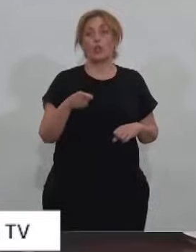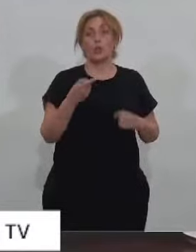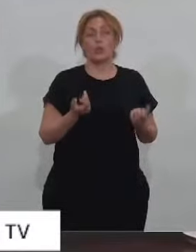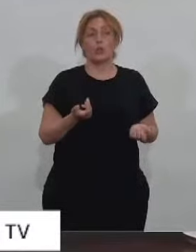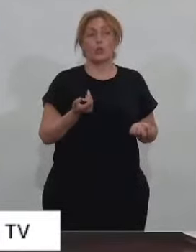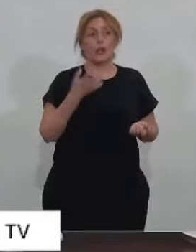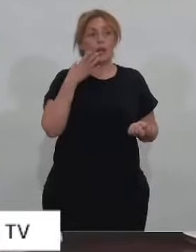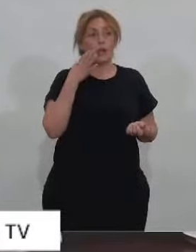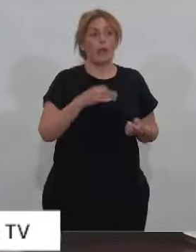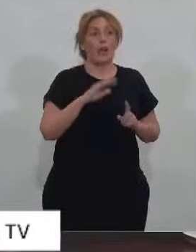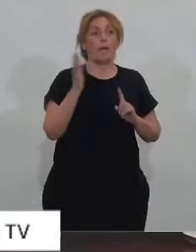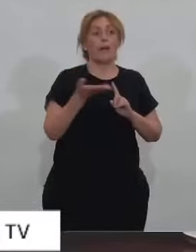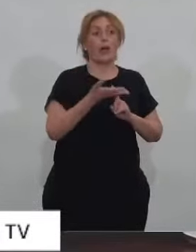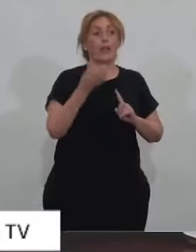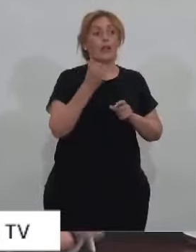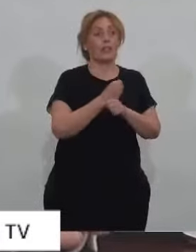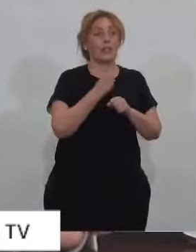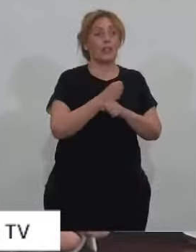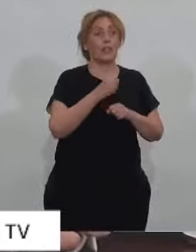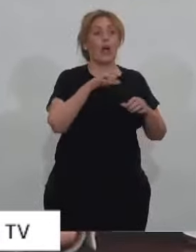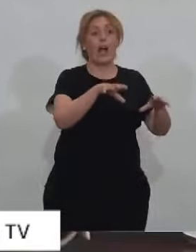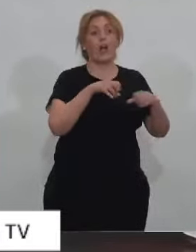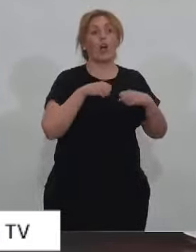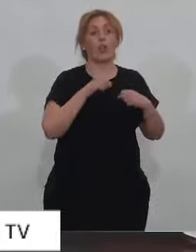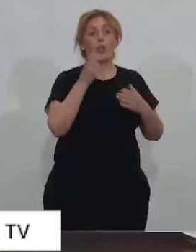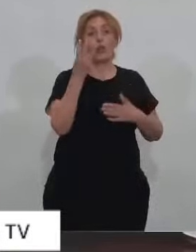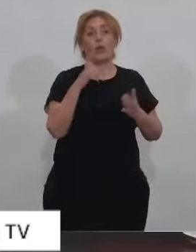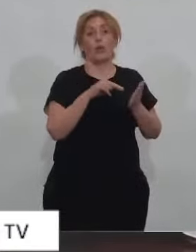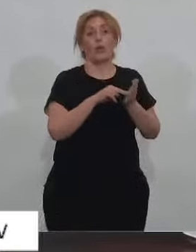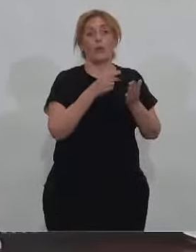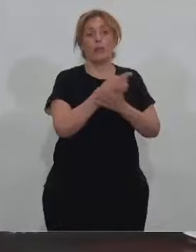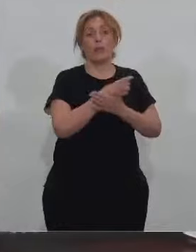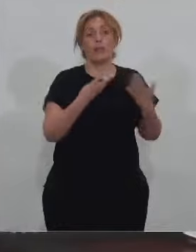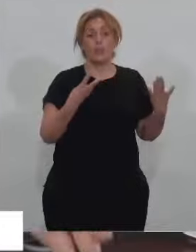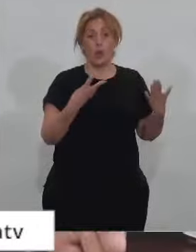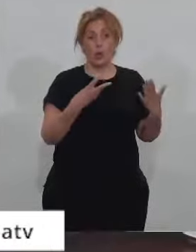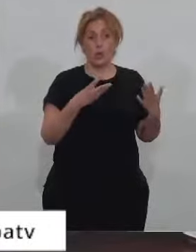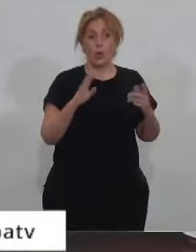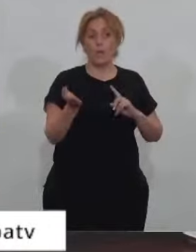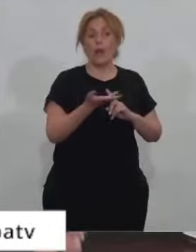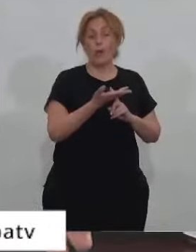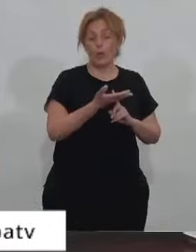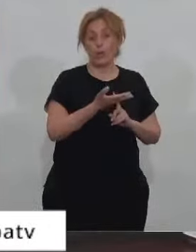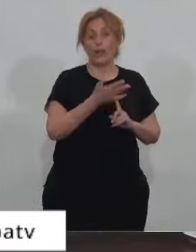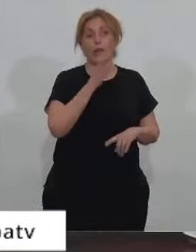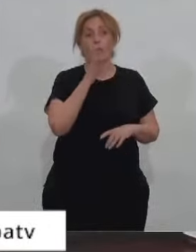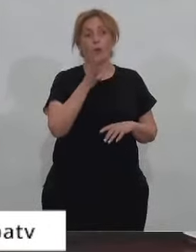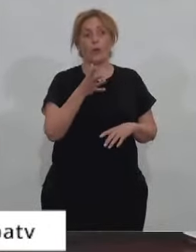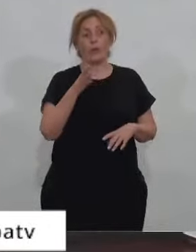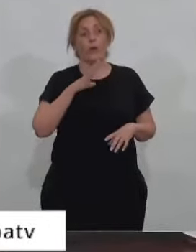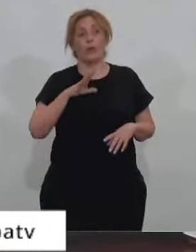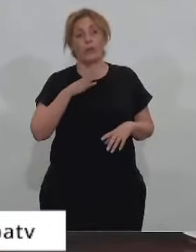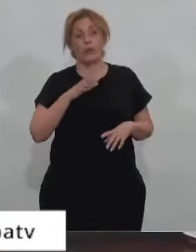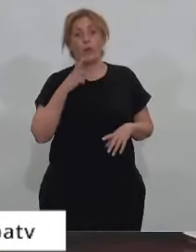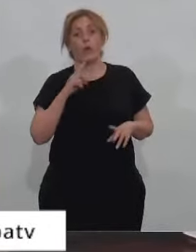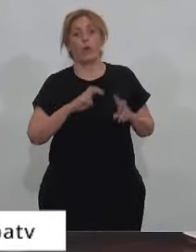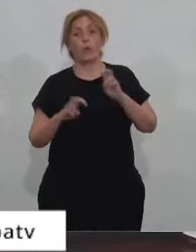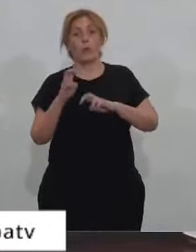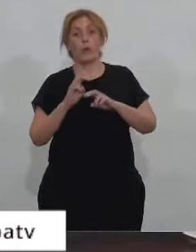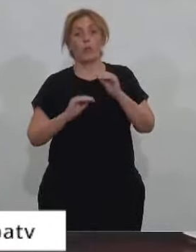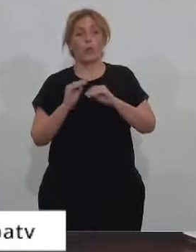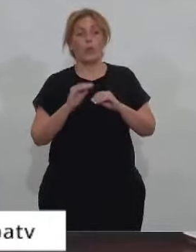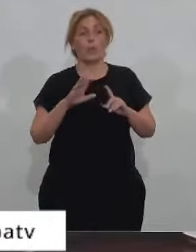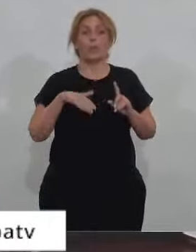acogidos al acuerdo del 2018, que por favor se busque la solución para no perjudicarlos.